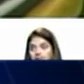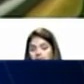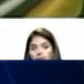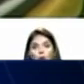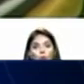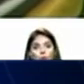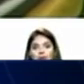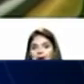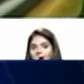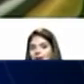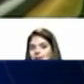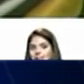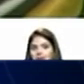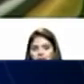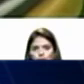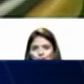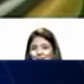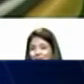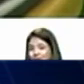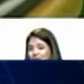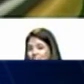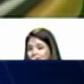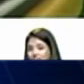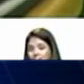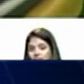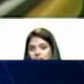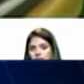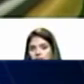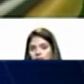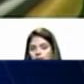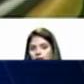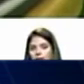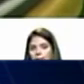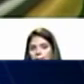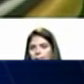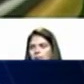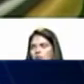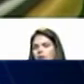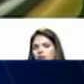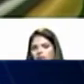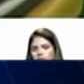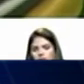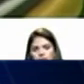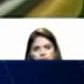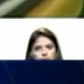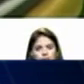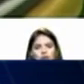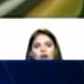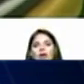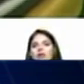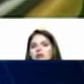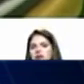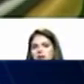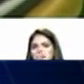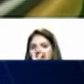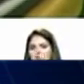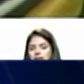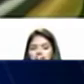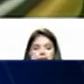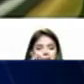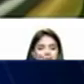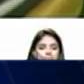cualquier archivo. No puede haber limitantes en el acceso a la información. Realizar visitas e